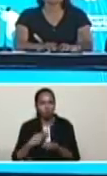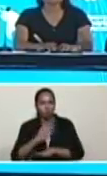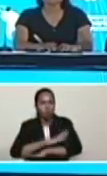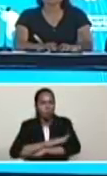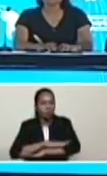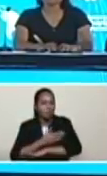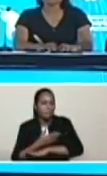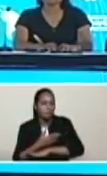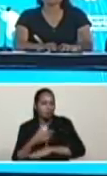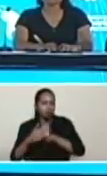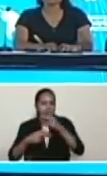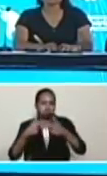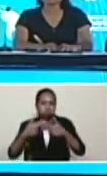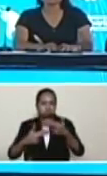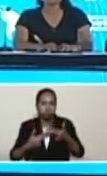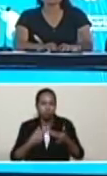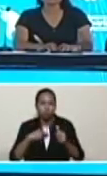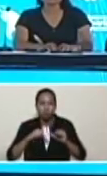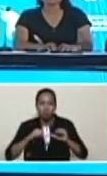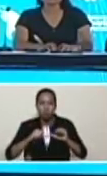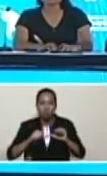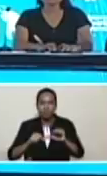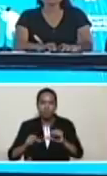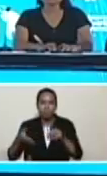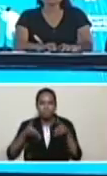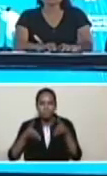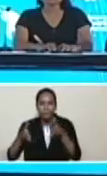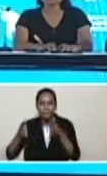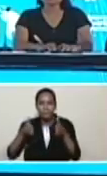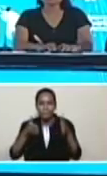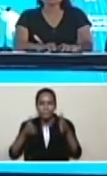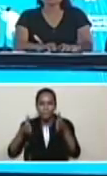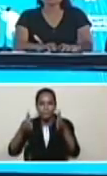Para nosotros seguir abriéndole el camino